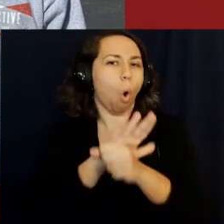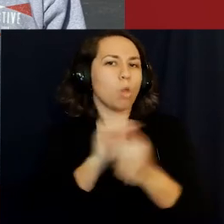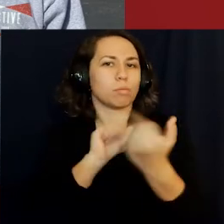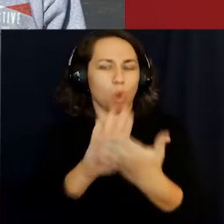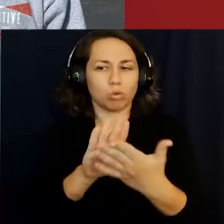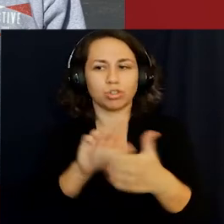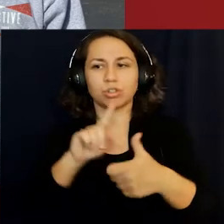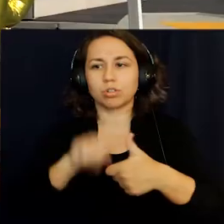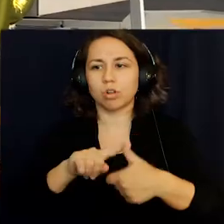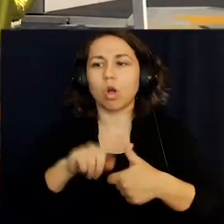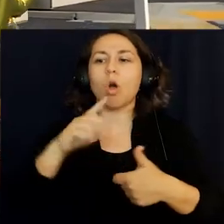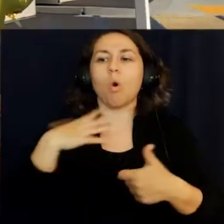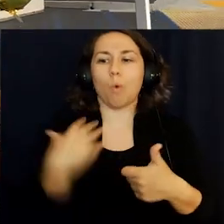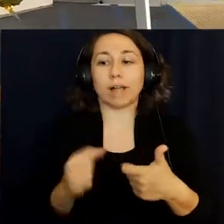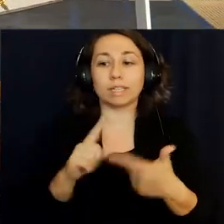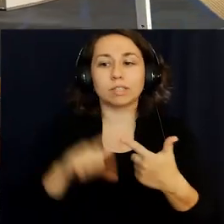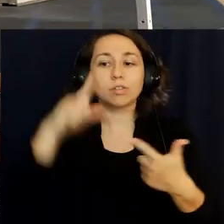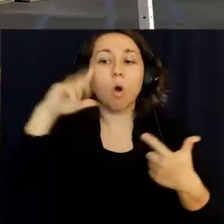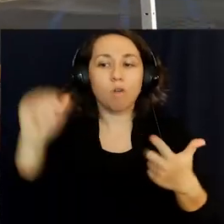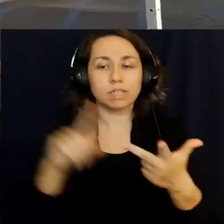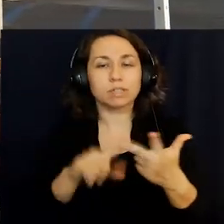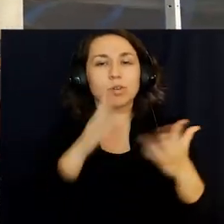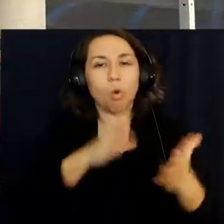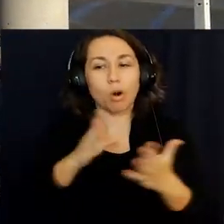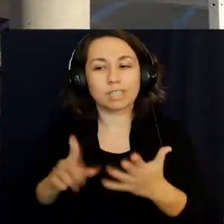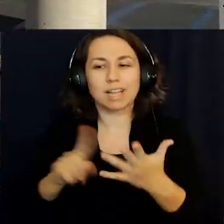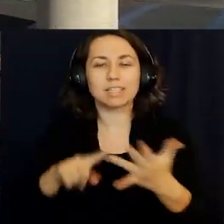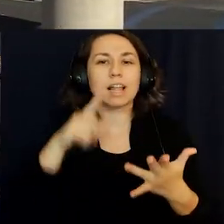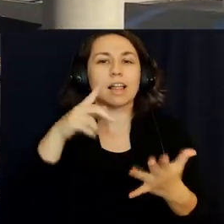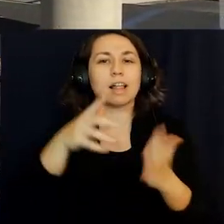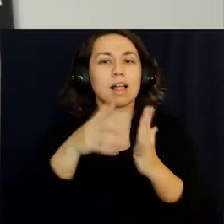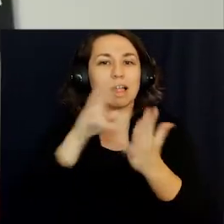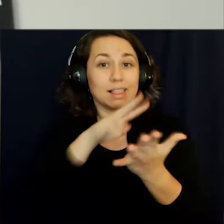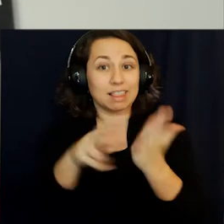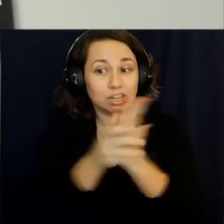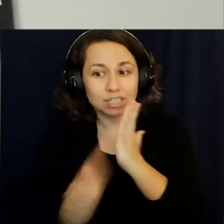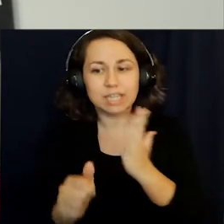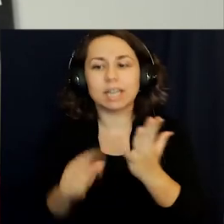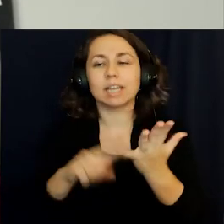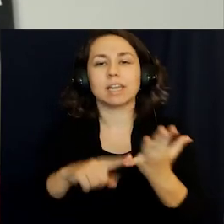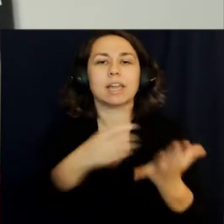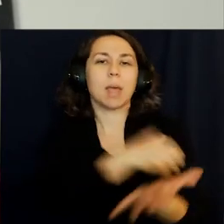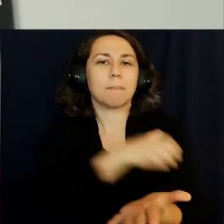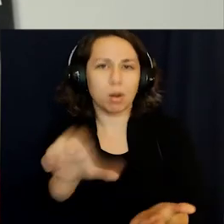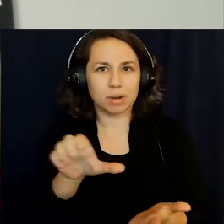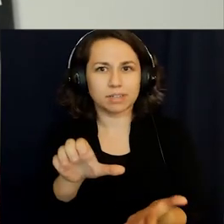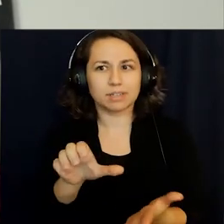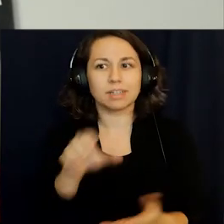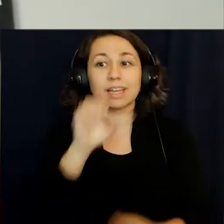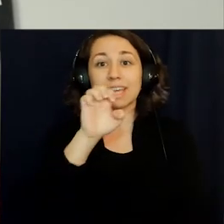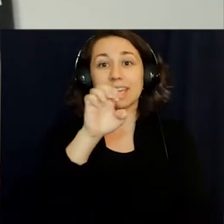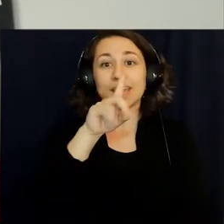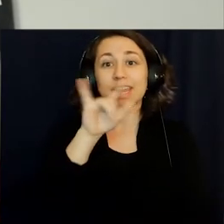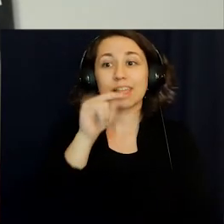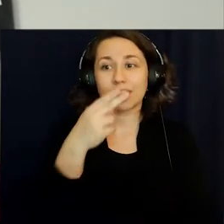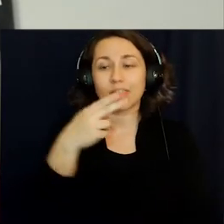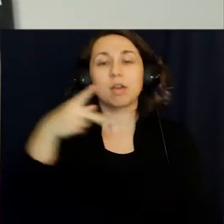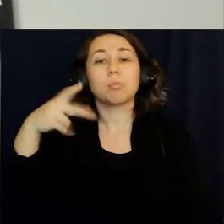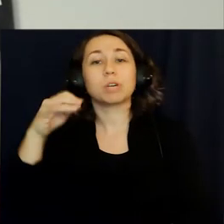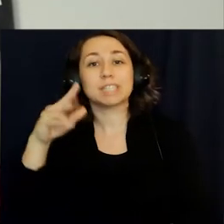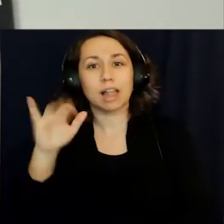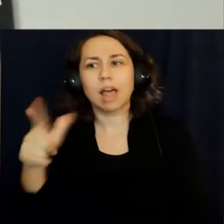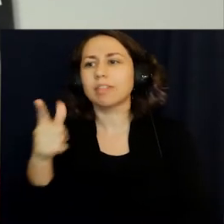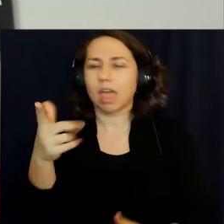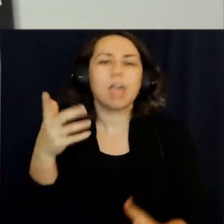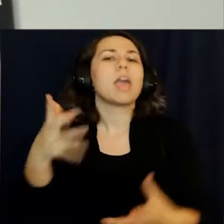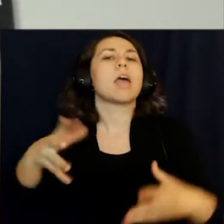organización, alfabetización y empoderamiento. Edith y Priscila han hecho un gran trabajo con estos principios. Quiero felicitarlas a